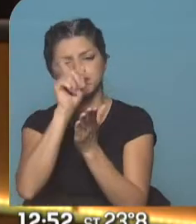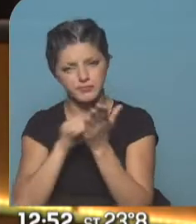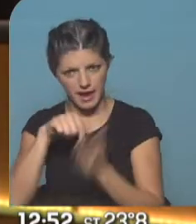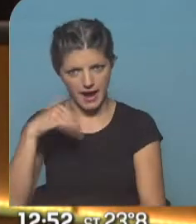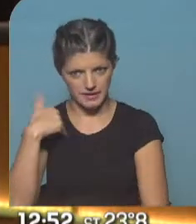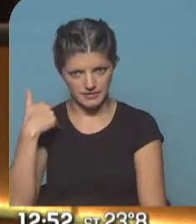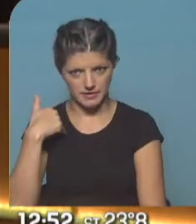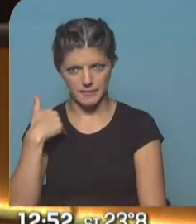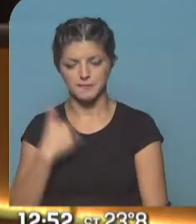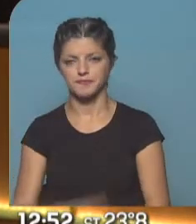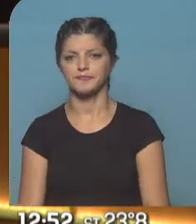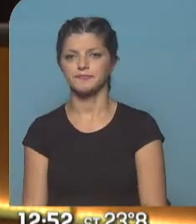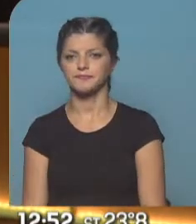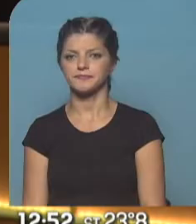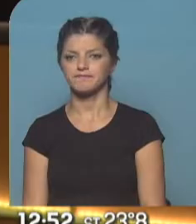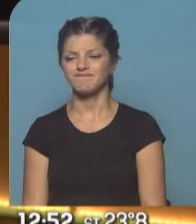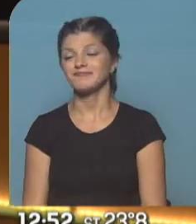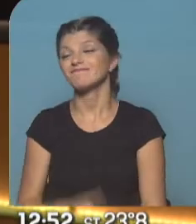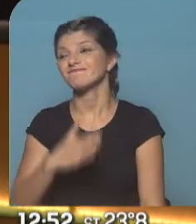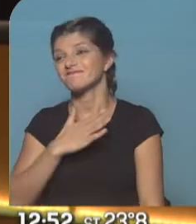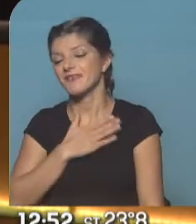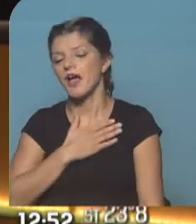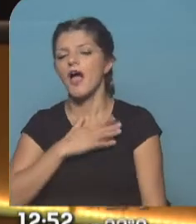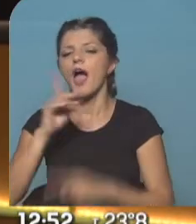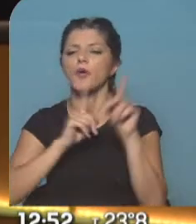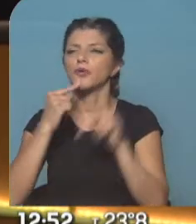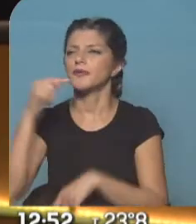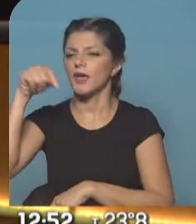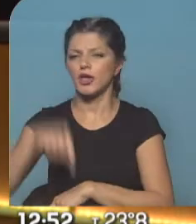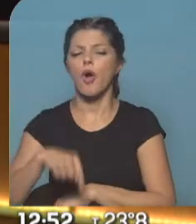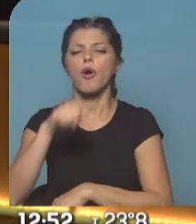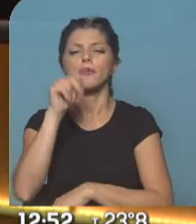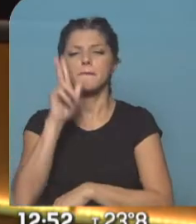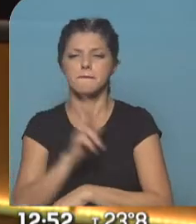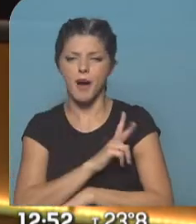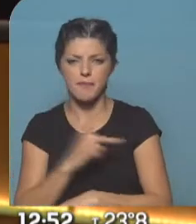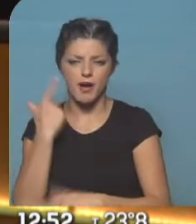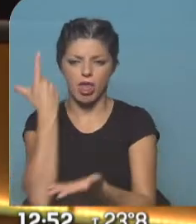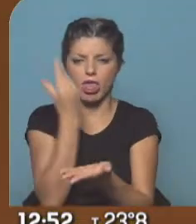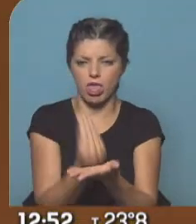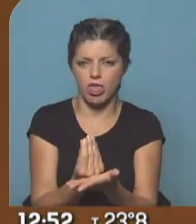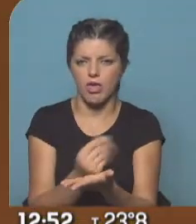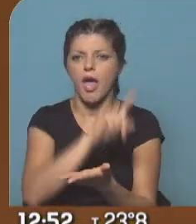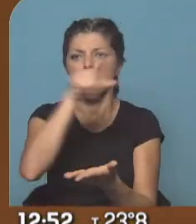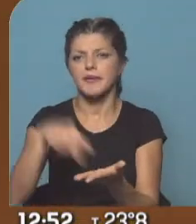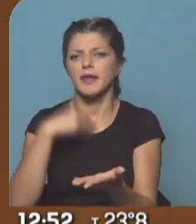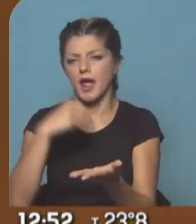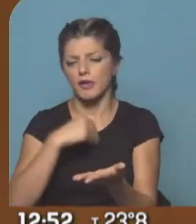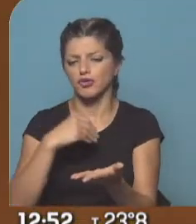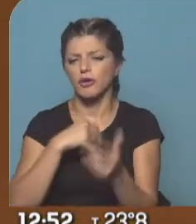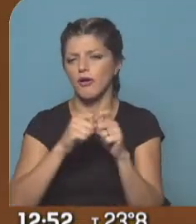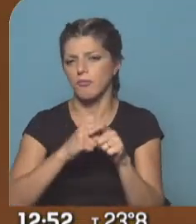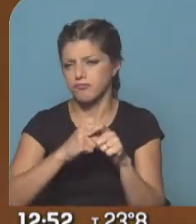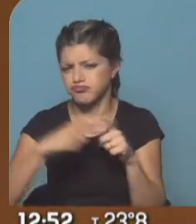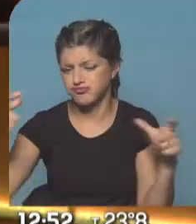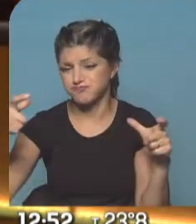Argentina. No creo los que dicen que la presencia de un papa produce mayor cantidad de fieles. ¿Por qué?